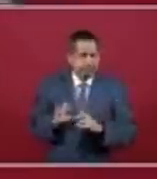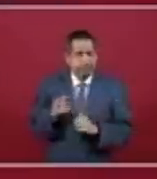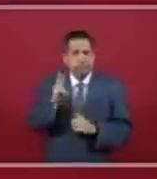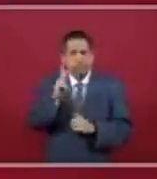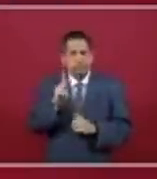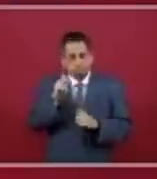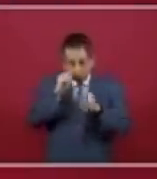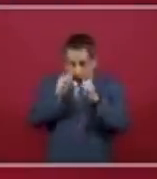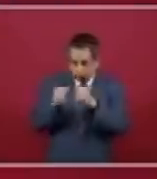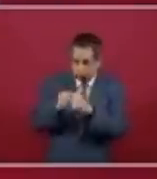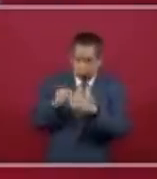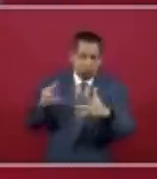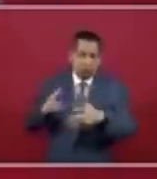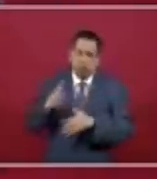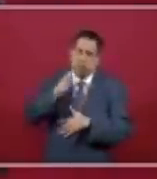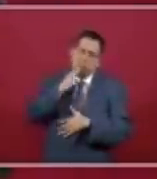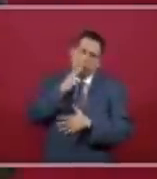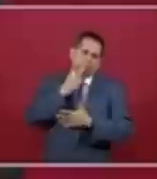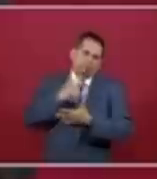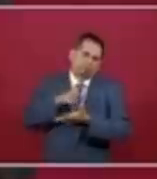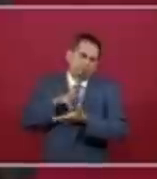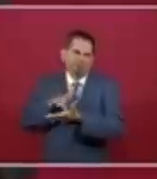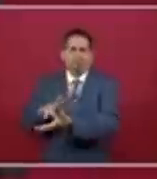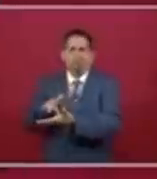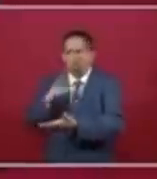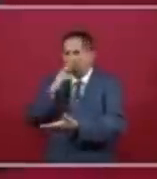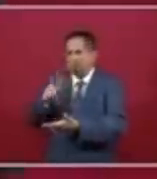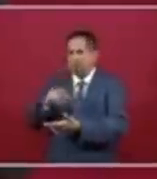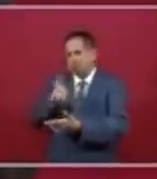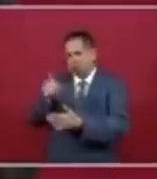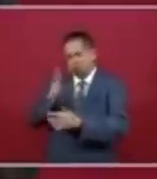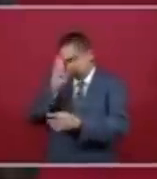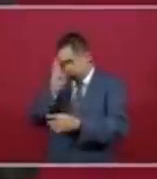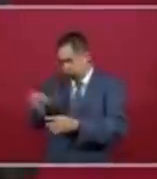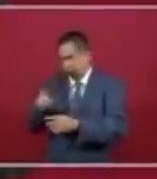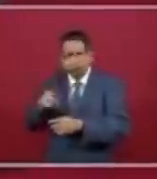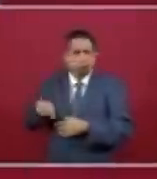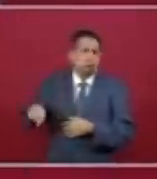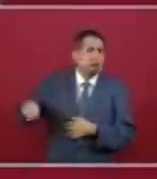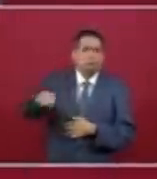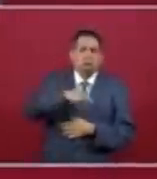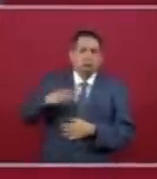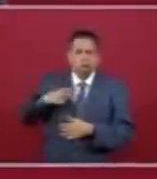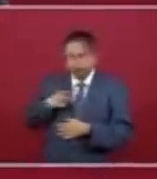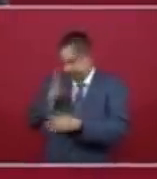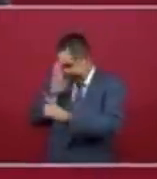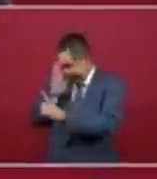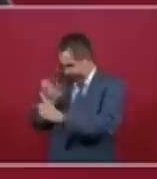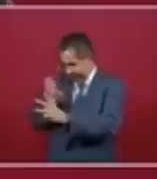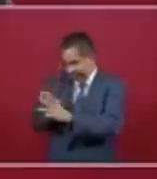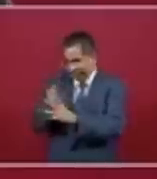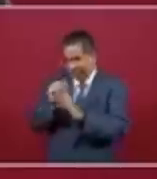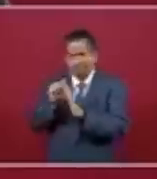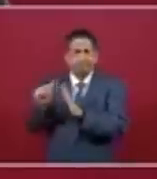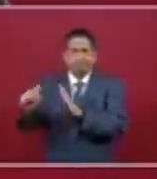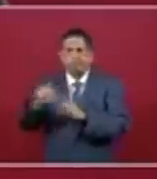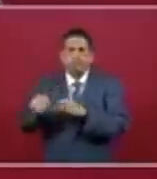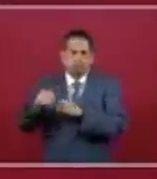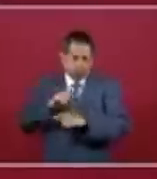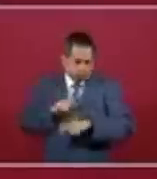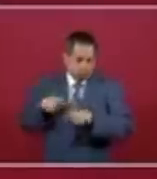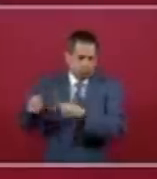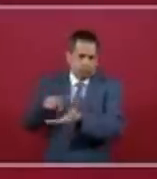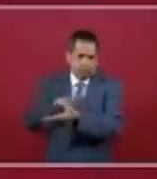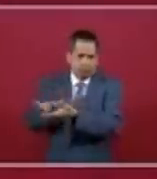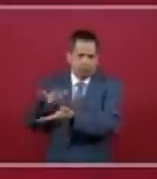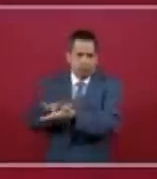con impacto general, colectivo, que el apoyo llegue a todos